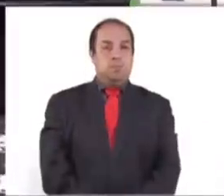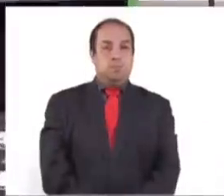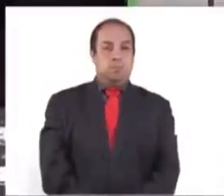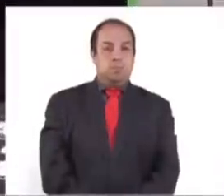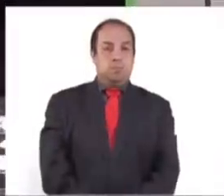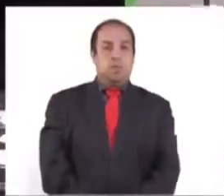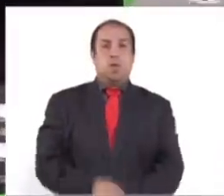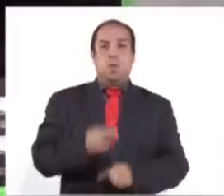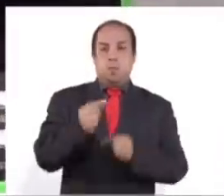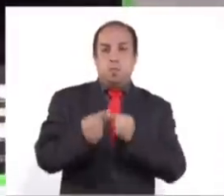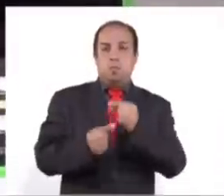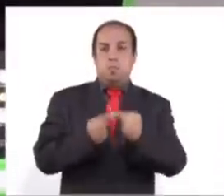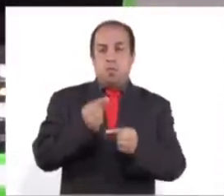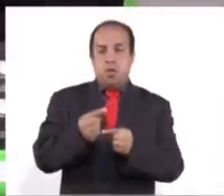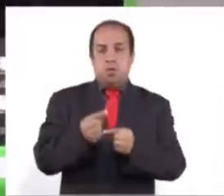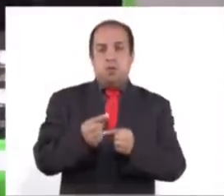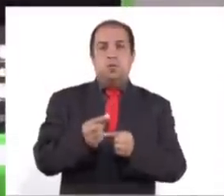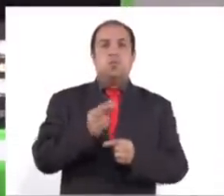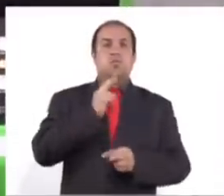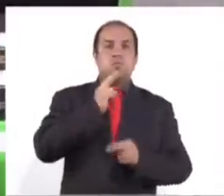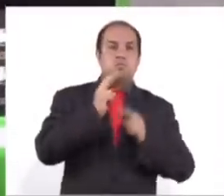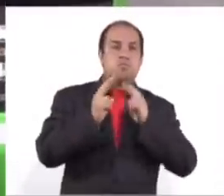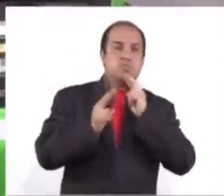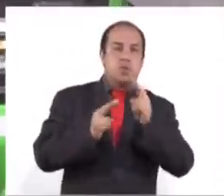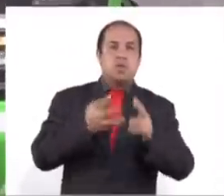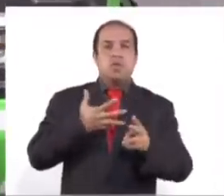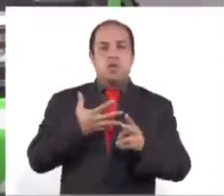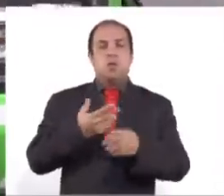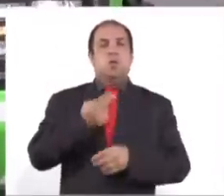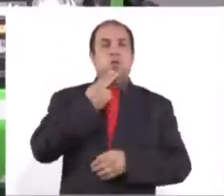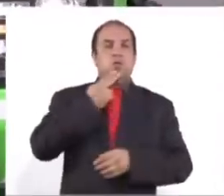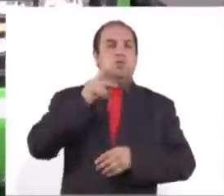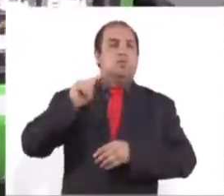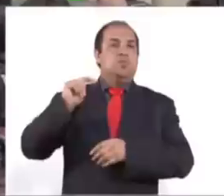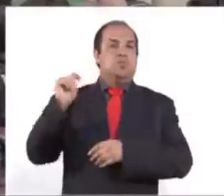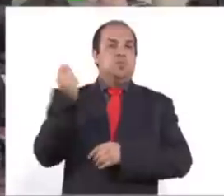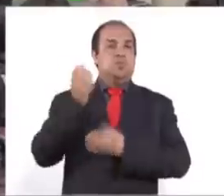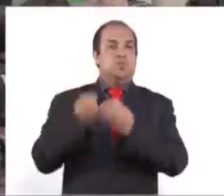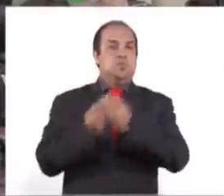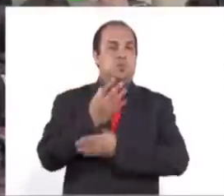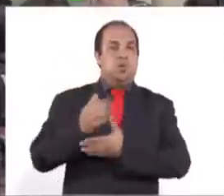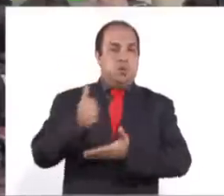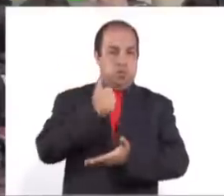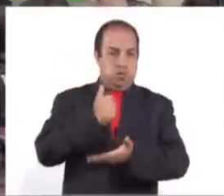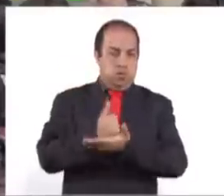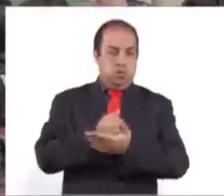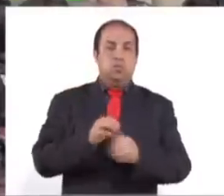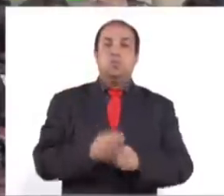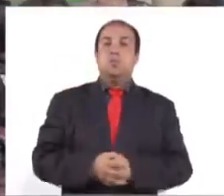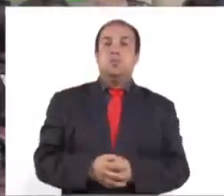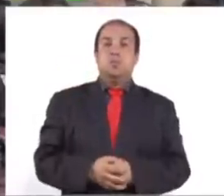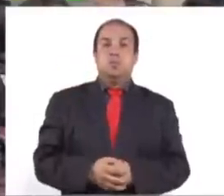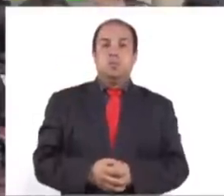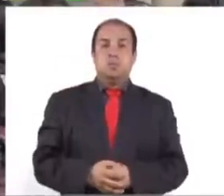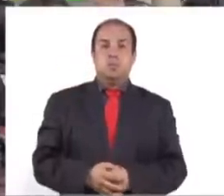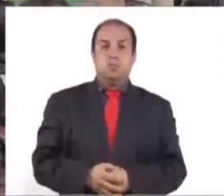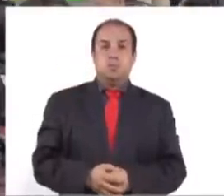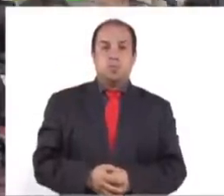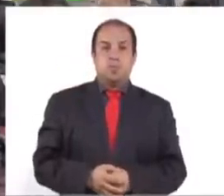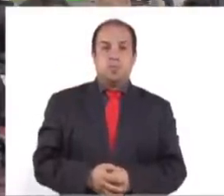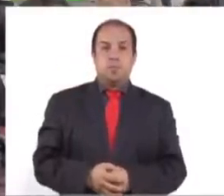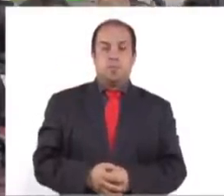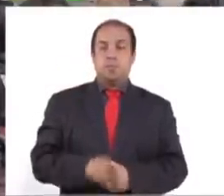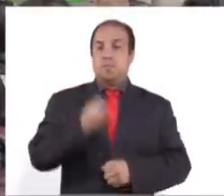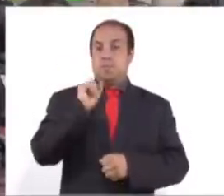encontrando soluciones con tecnologías nuevas para la ciudad y que, por otro